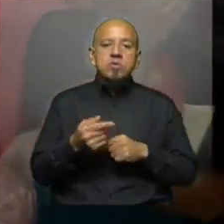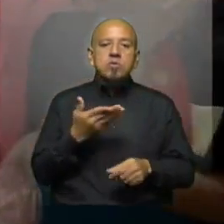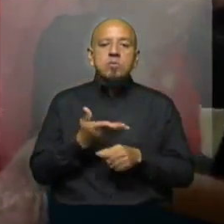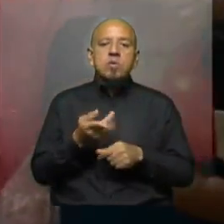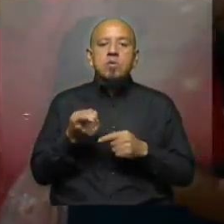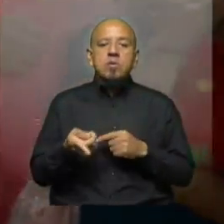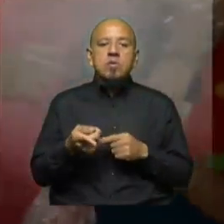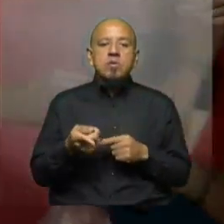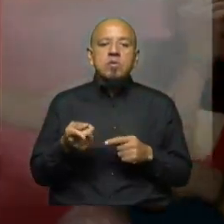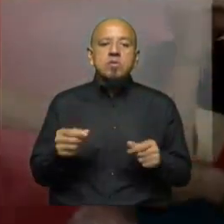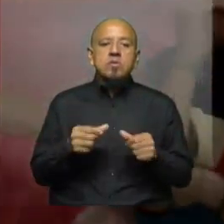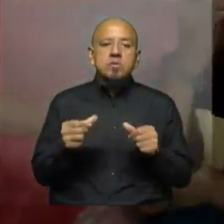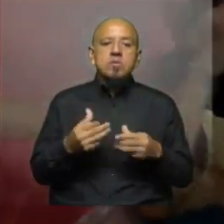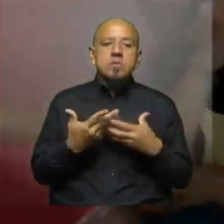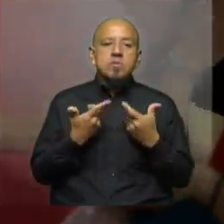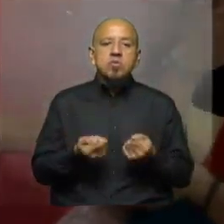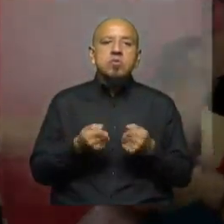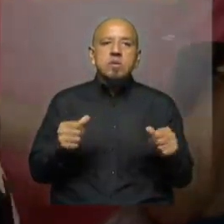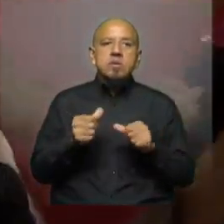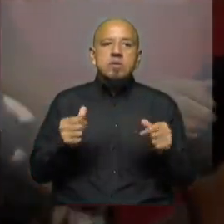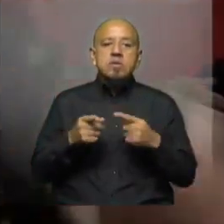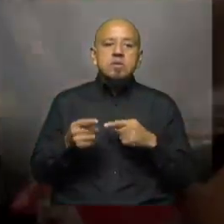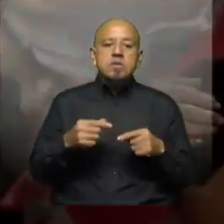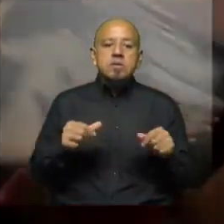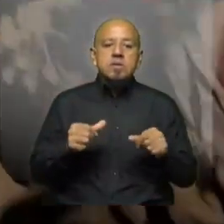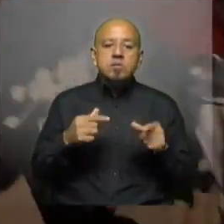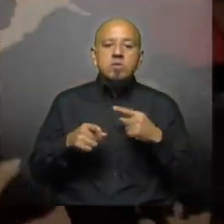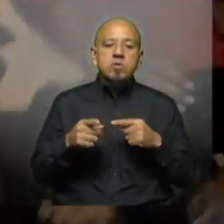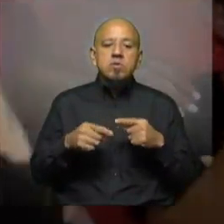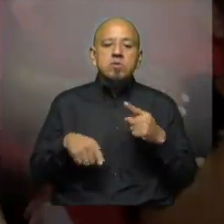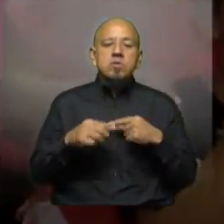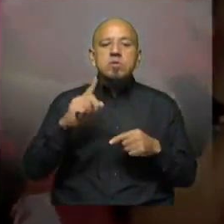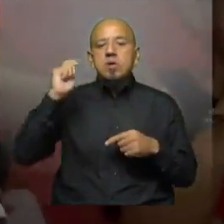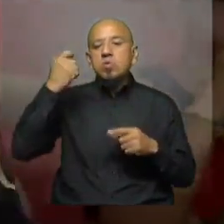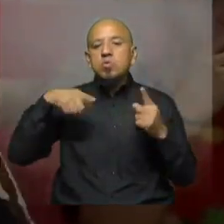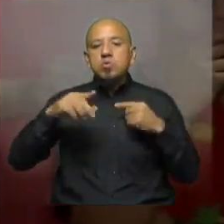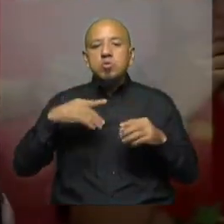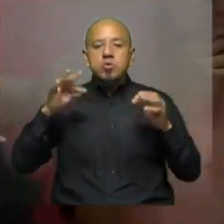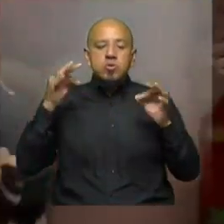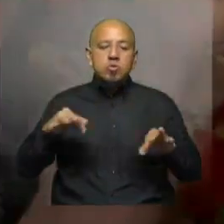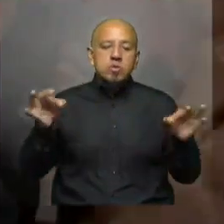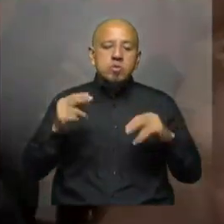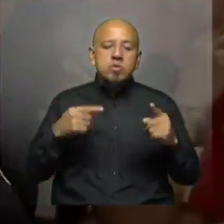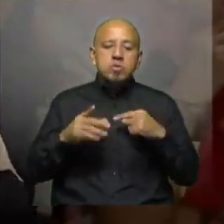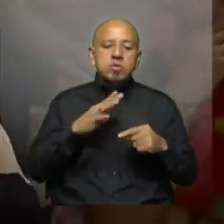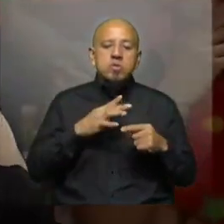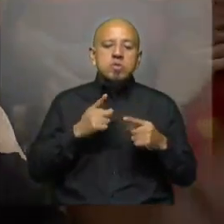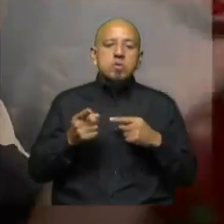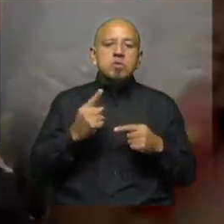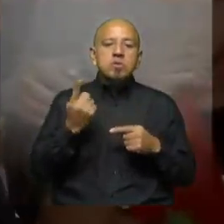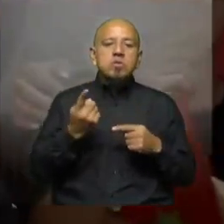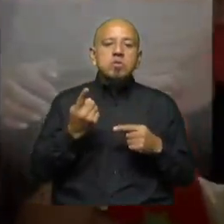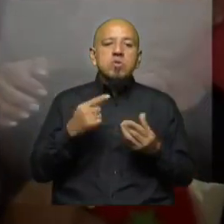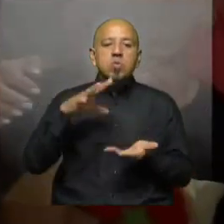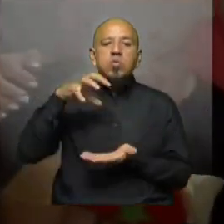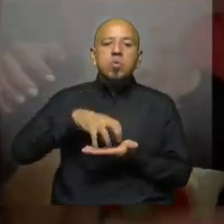bueno, apoyo para poder realizar esto. Y bueno, hemos puesto las luces, el sonido, en fin, toda la organización. Y un punto violeta,